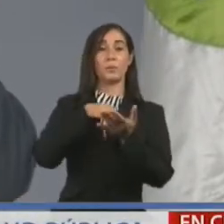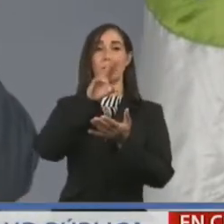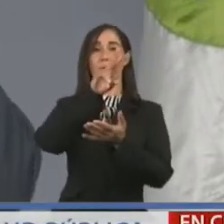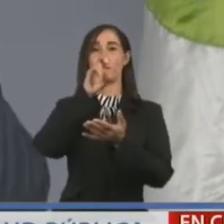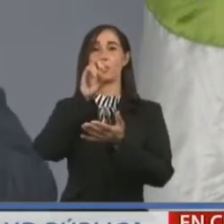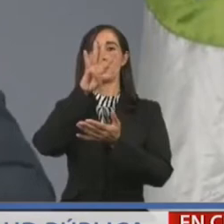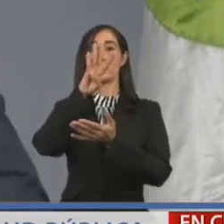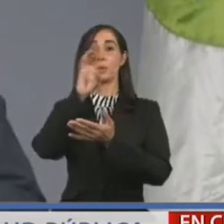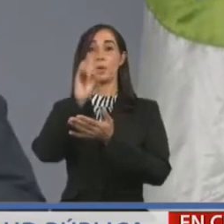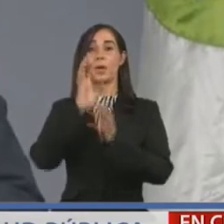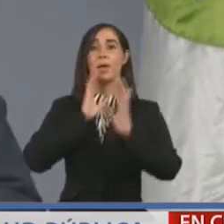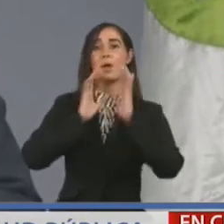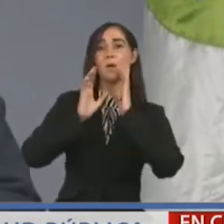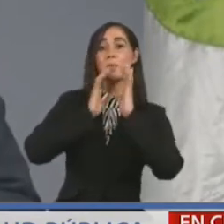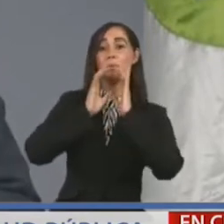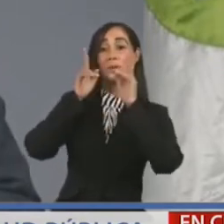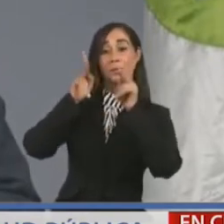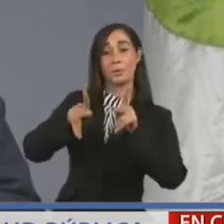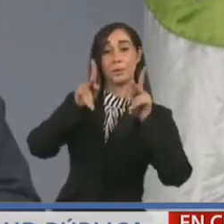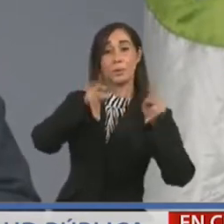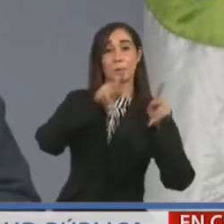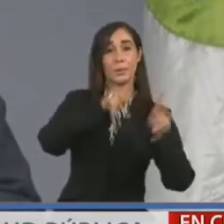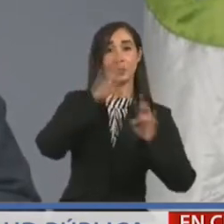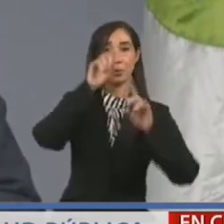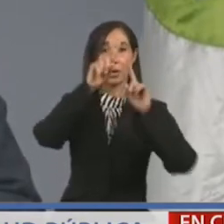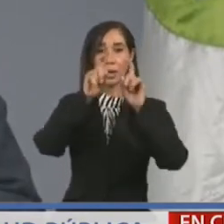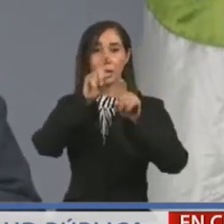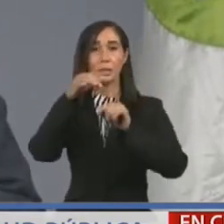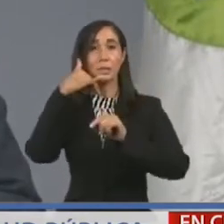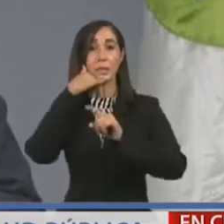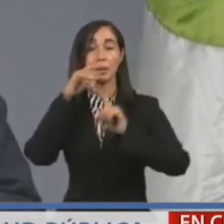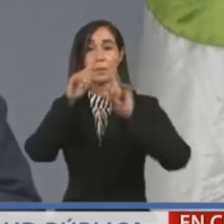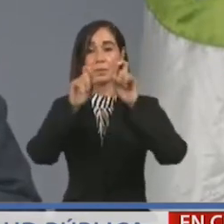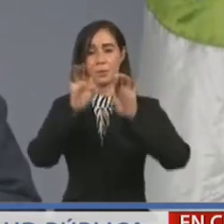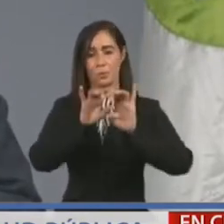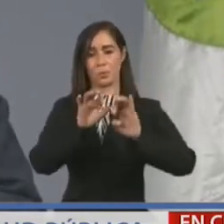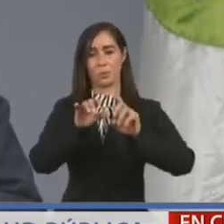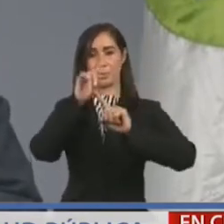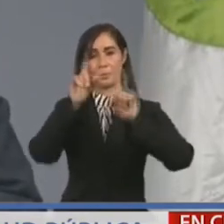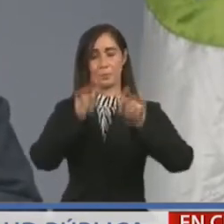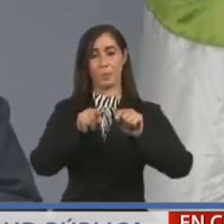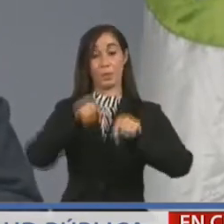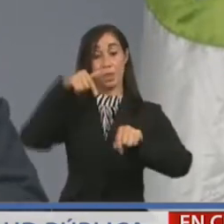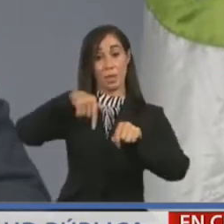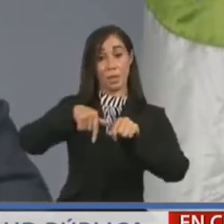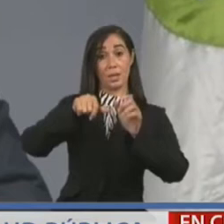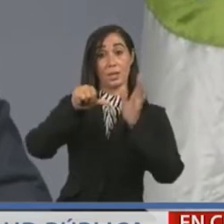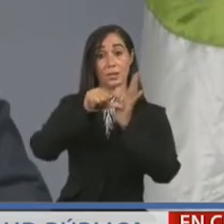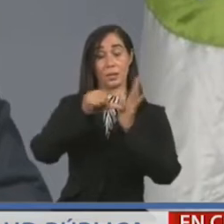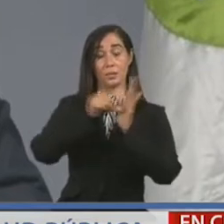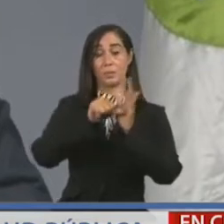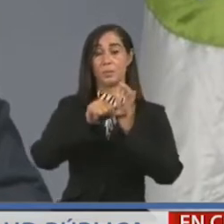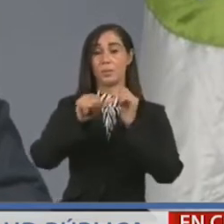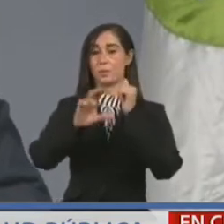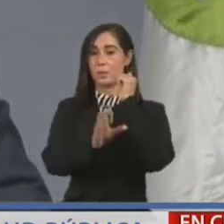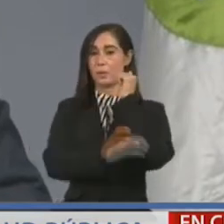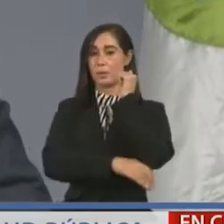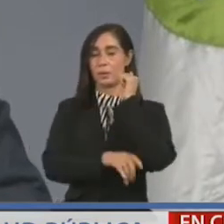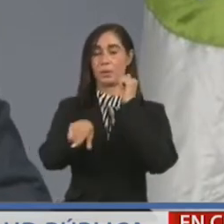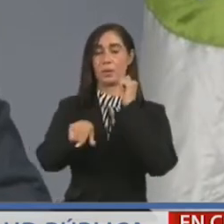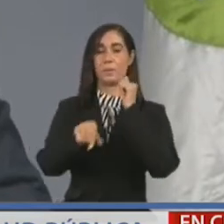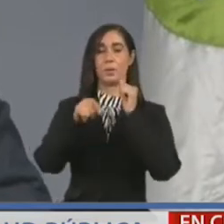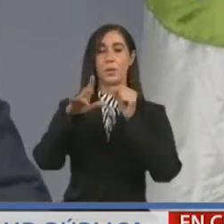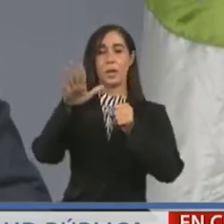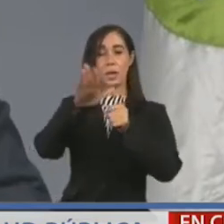204.240 interacciones con ciudadanos del país y del exterior, e igualmente que se produjeron un